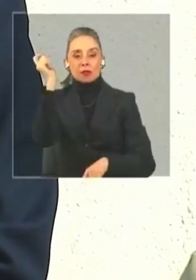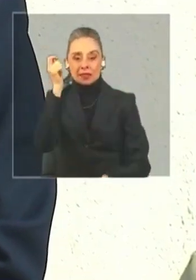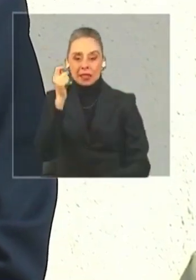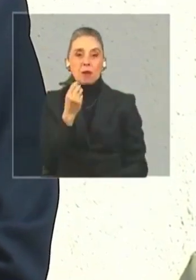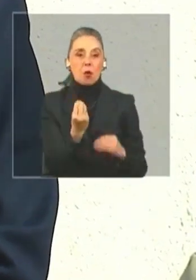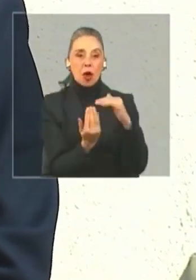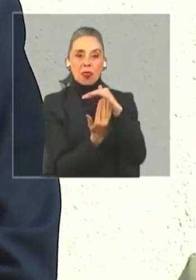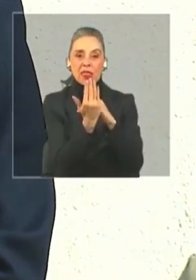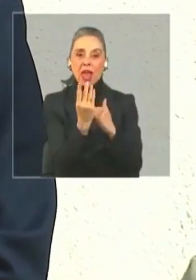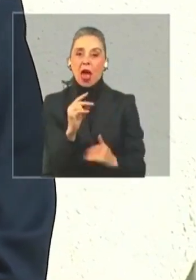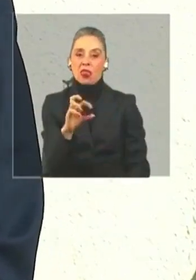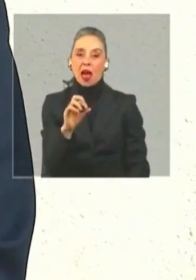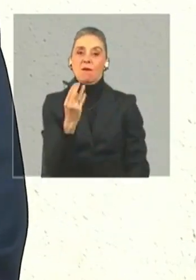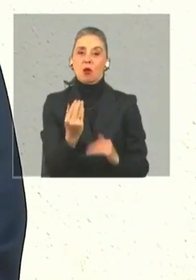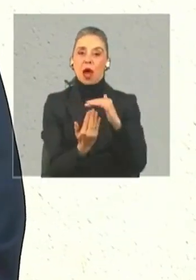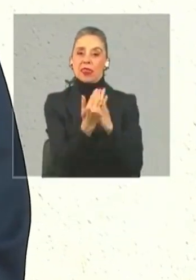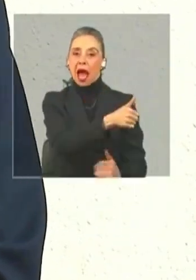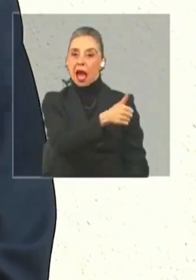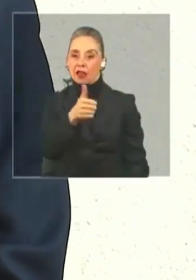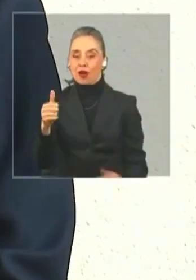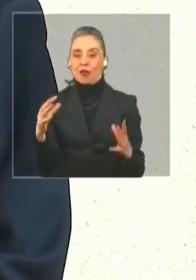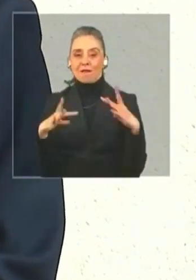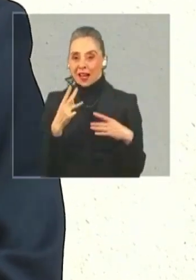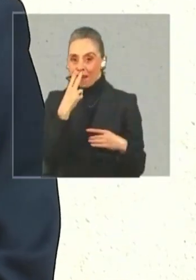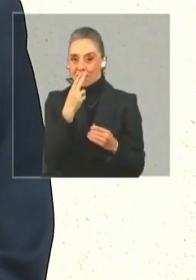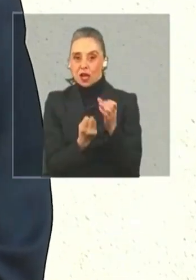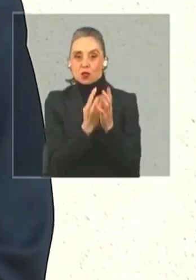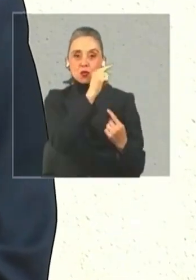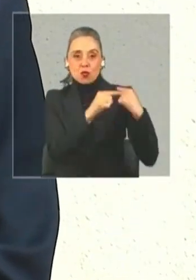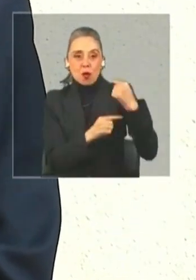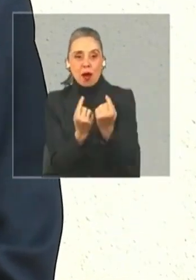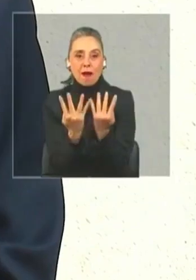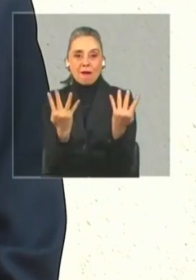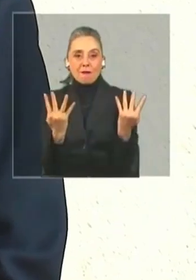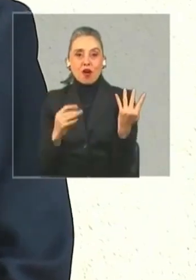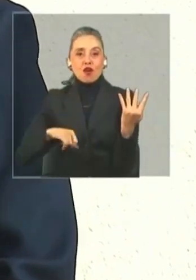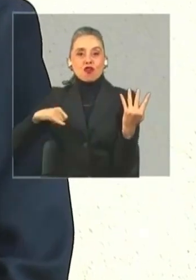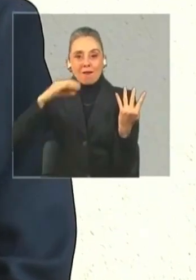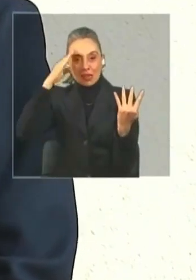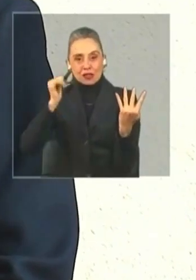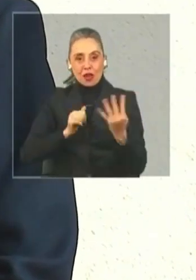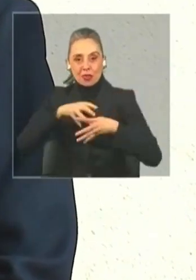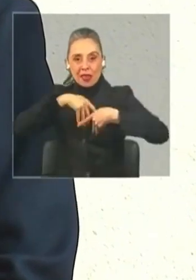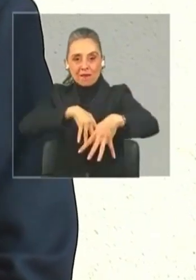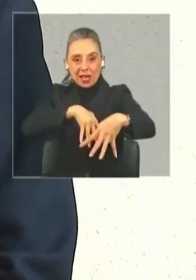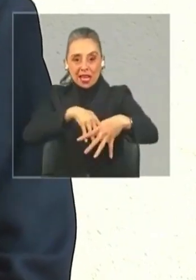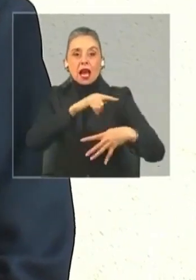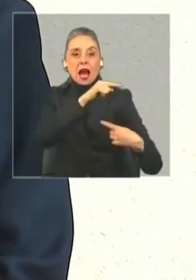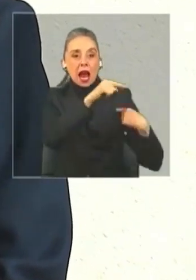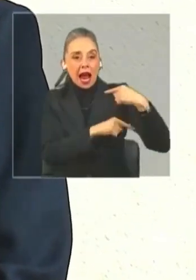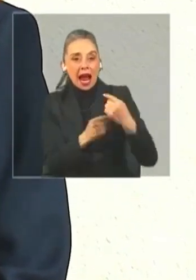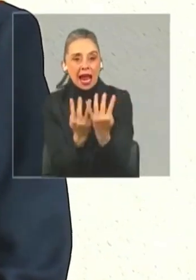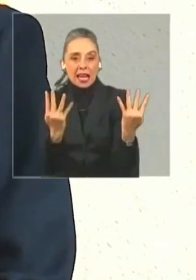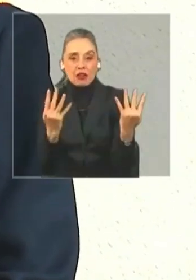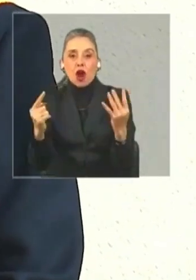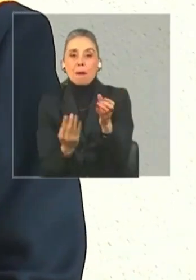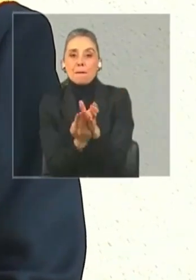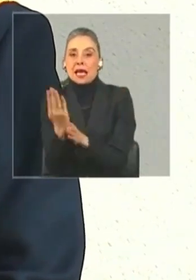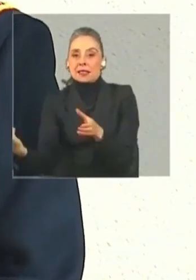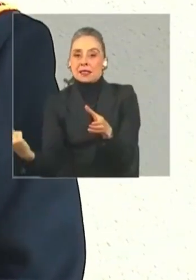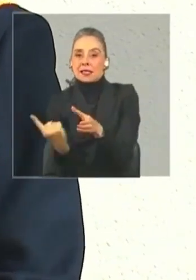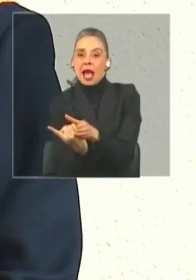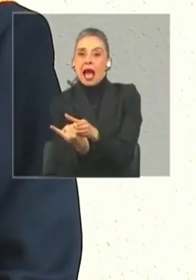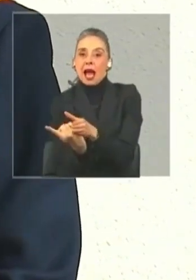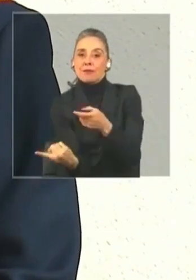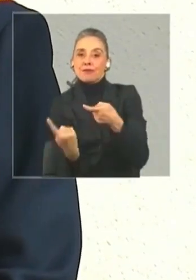Daur. Buenos días a todos. Feliz de ver una nueva generación de soldados desfilando aquí. Son generaciones que se integran al ejército en